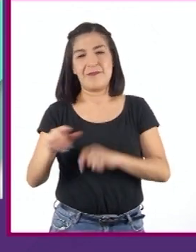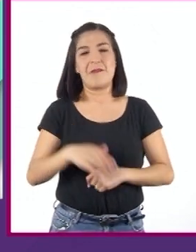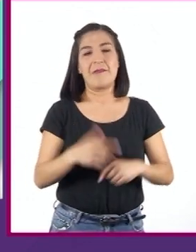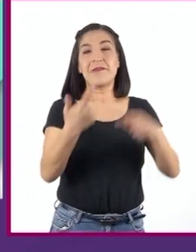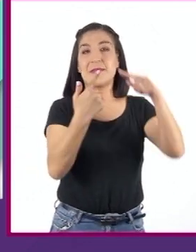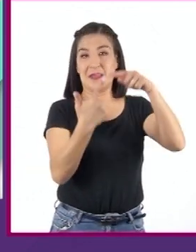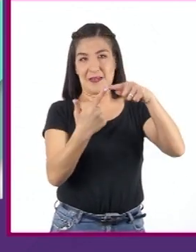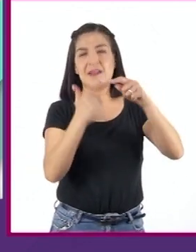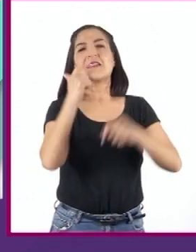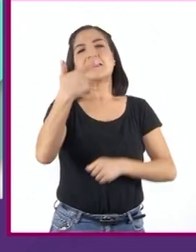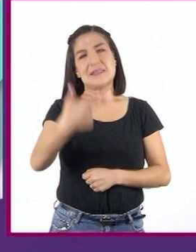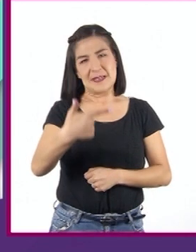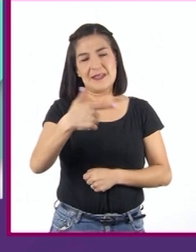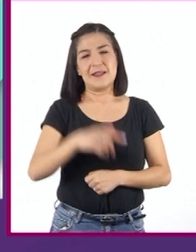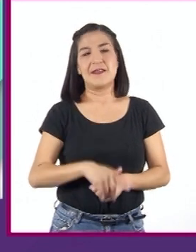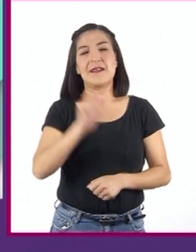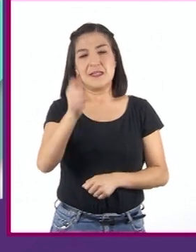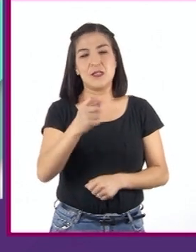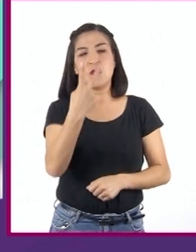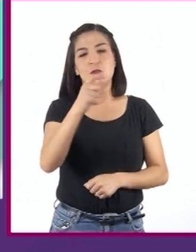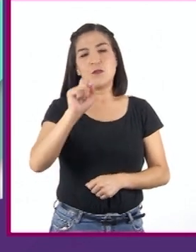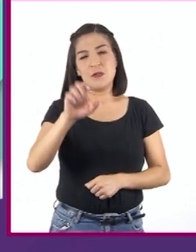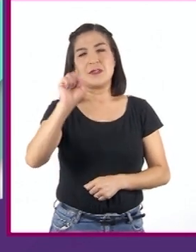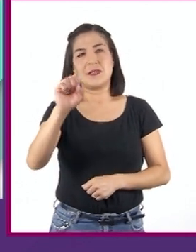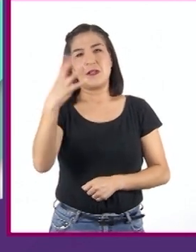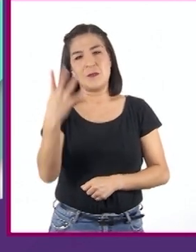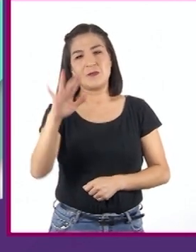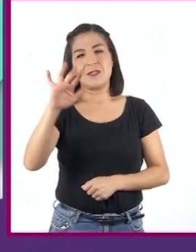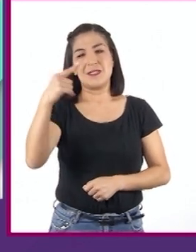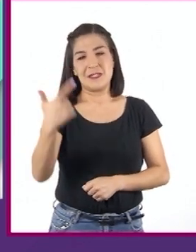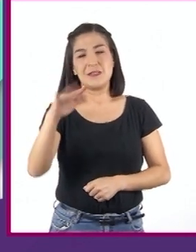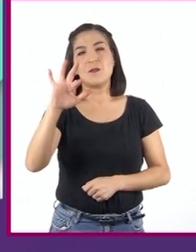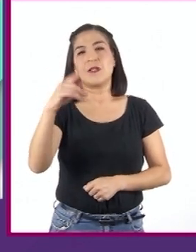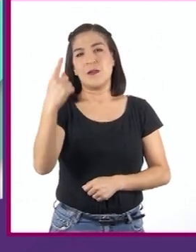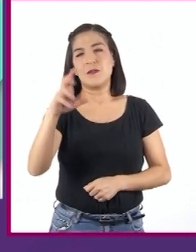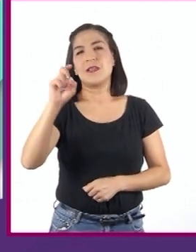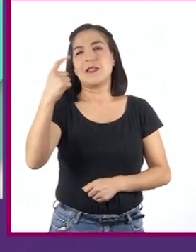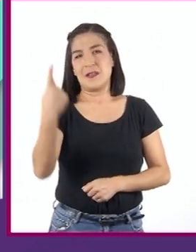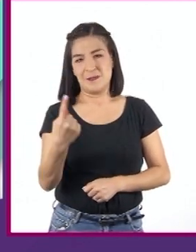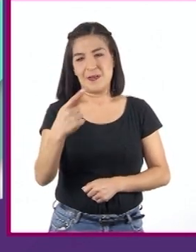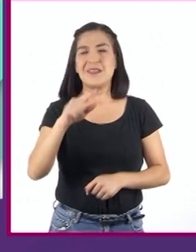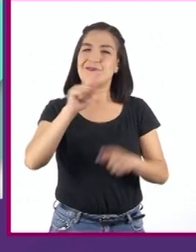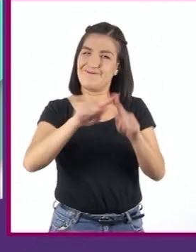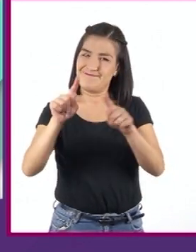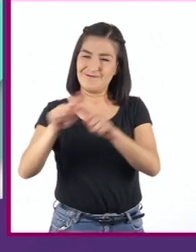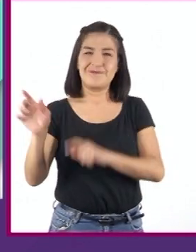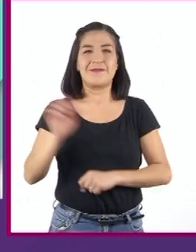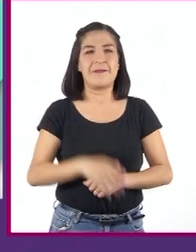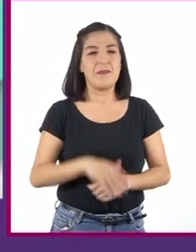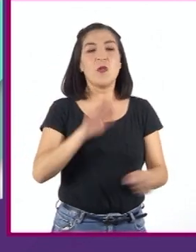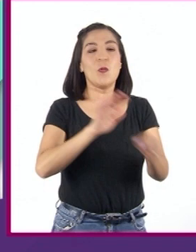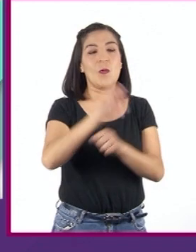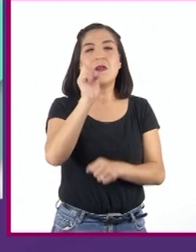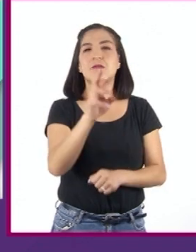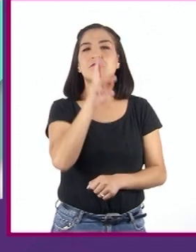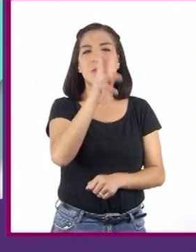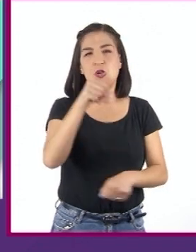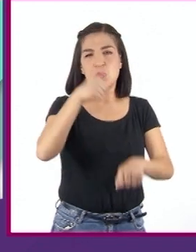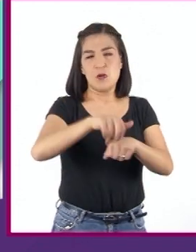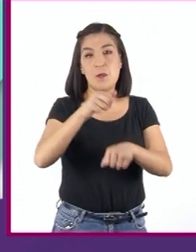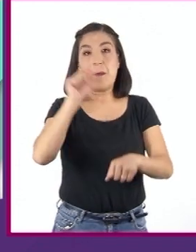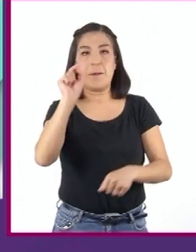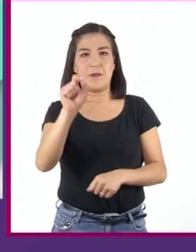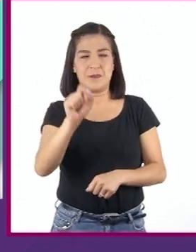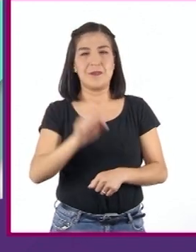raíz de 7, que es 2.64, 57, 51, 31, etc., que dan por resultado números